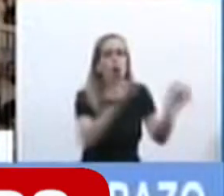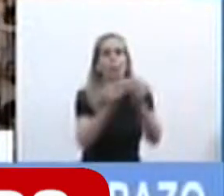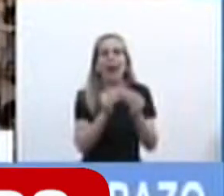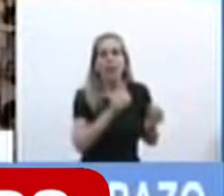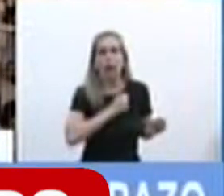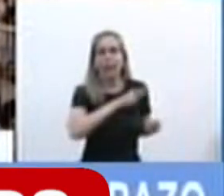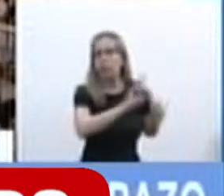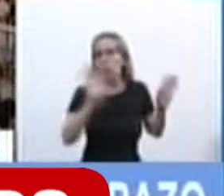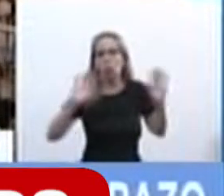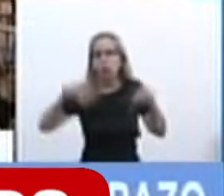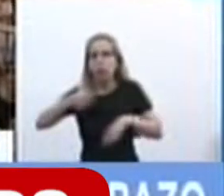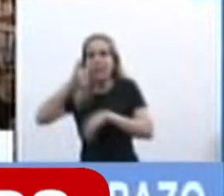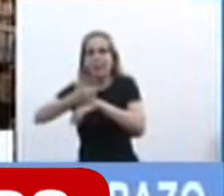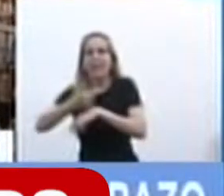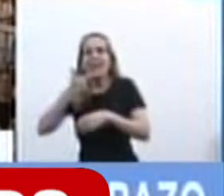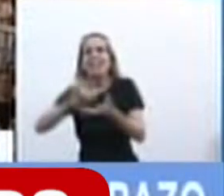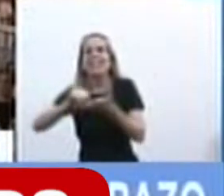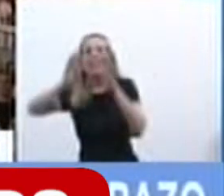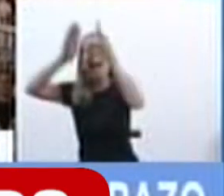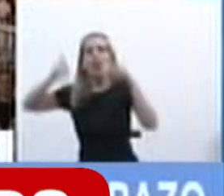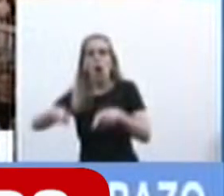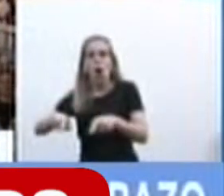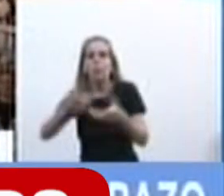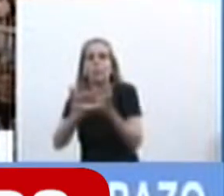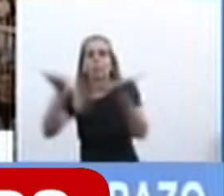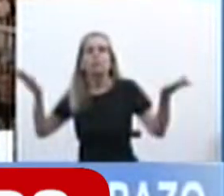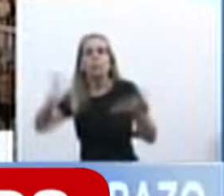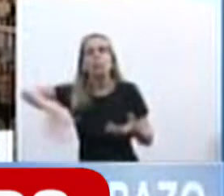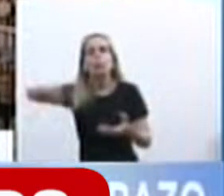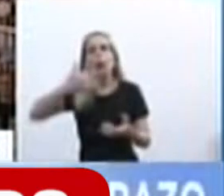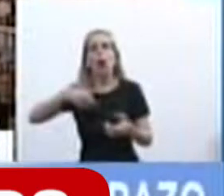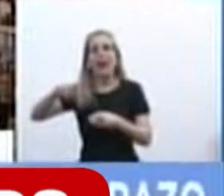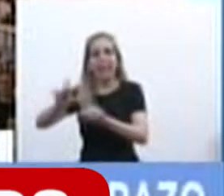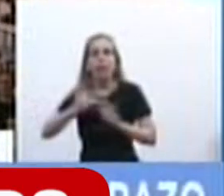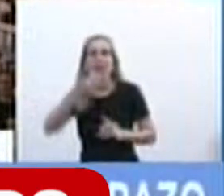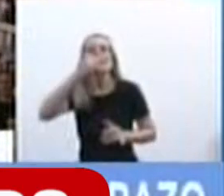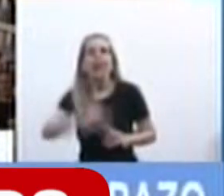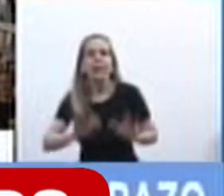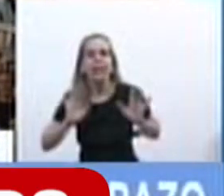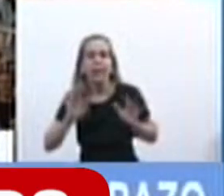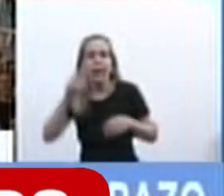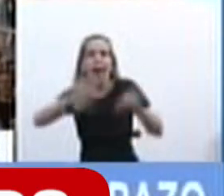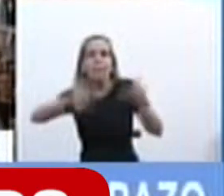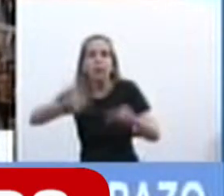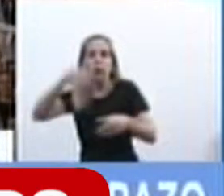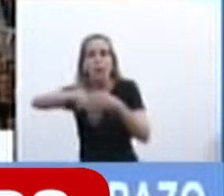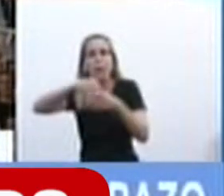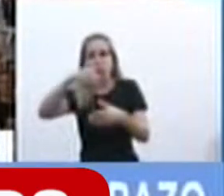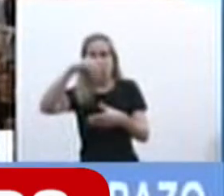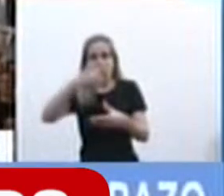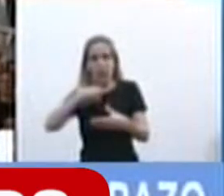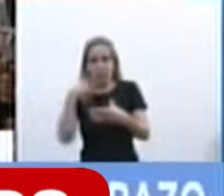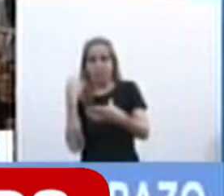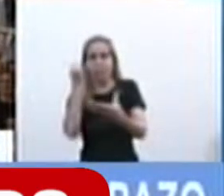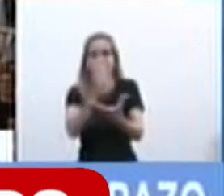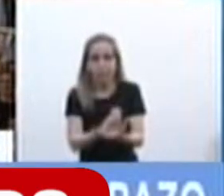del Senado de la Nación hablándole al pueblo argentino. Entendí que fui elegida para representar a todos los habitantes de mi